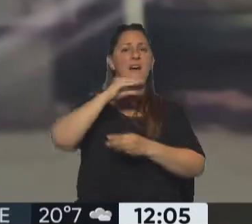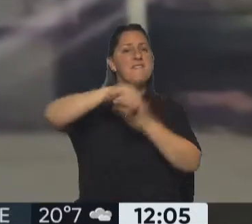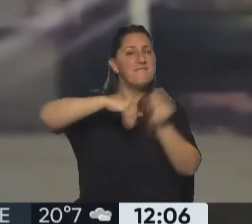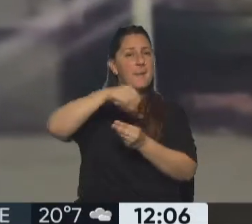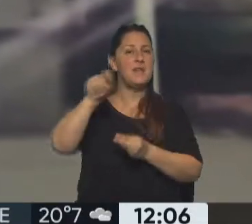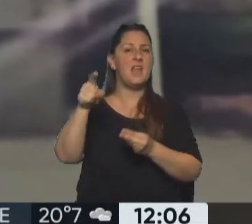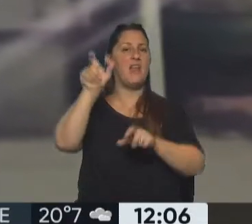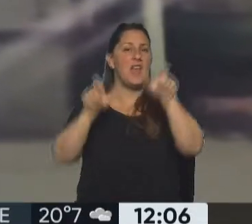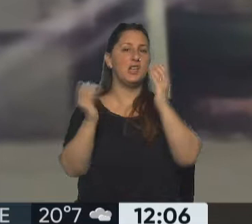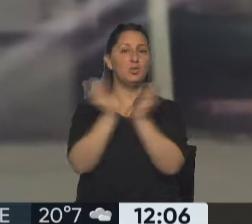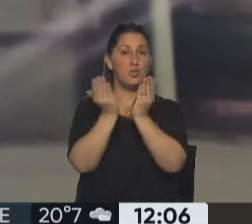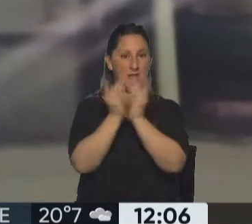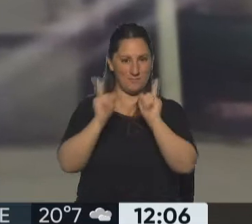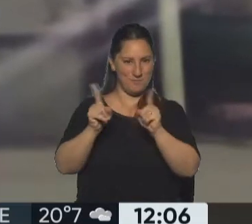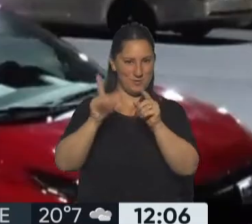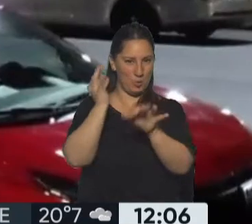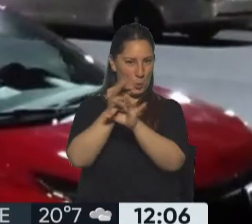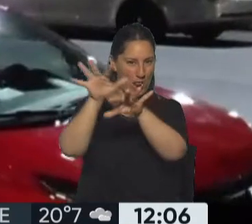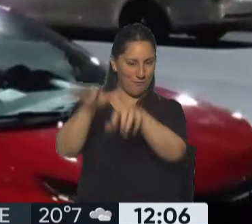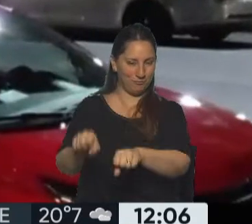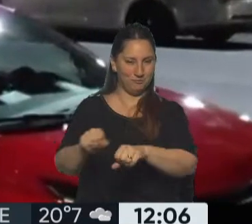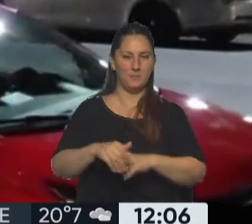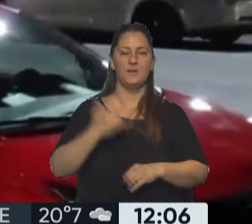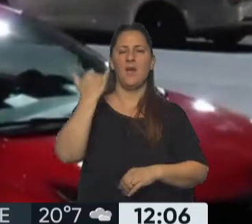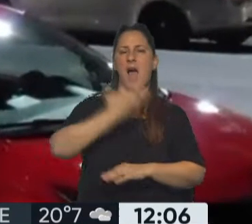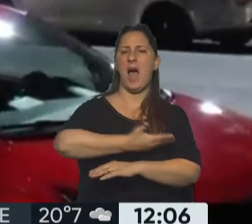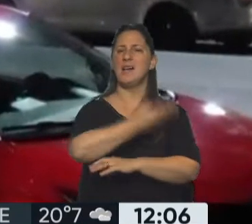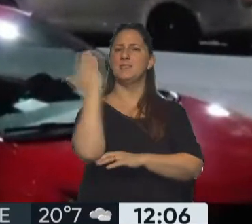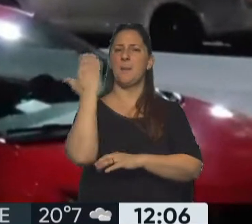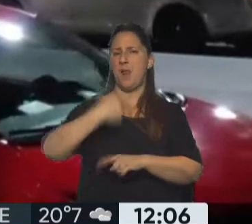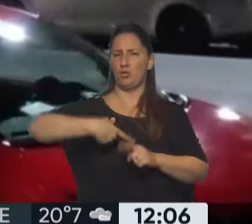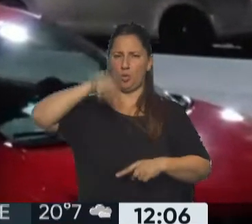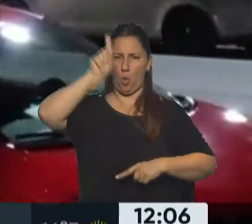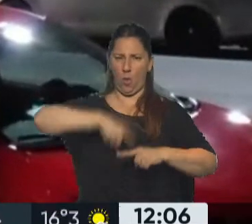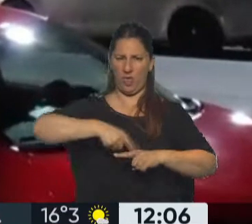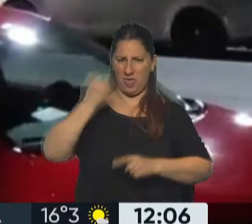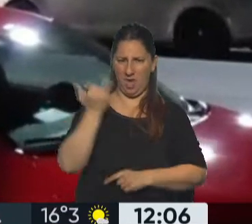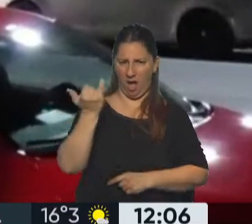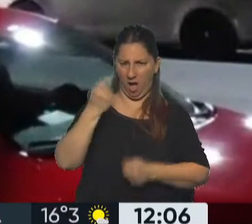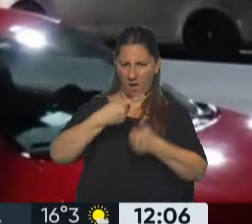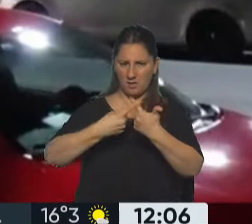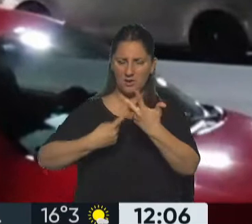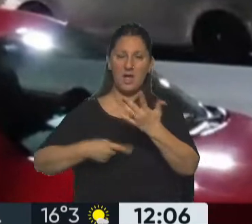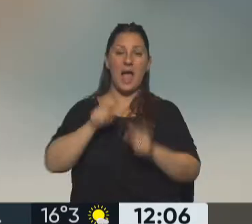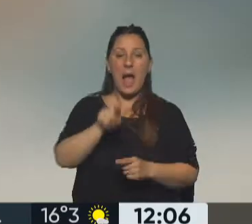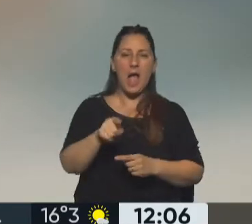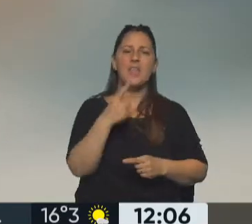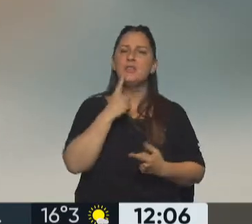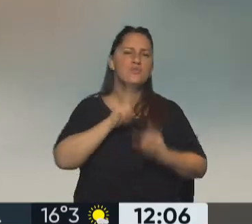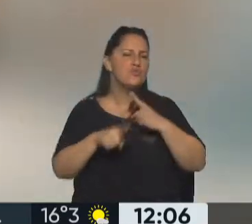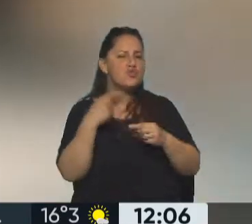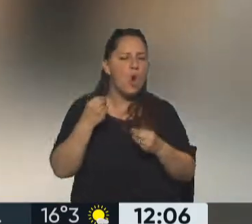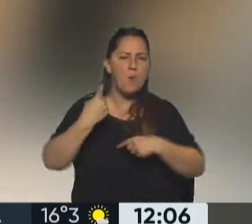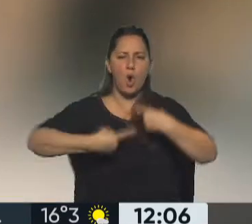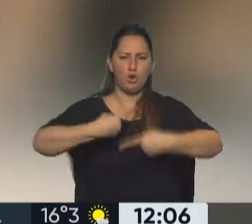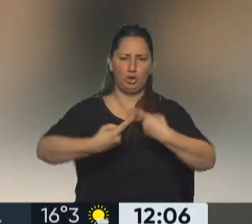los estudiantes que están tomando los colegios. Hay asambleas durante toda la jornada, ¿eh? Allí se definen los pasos a seguir, en